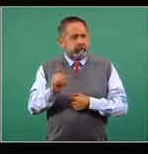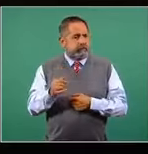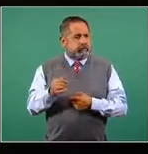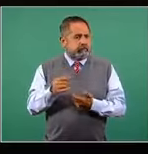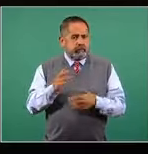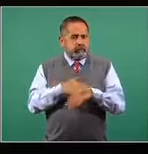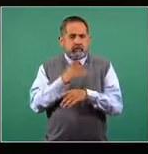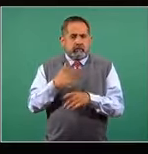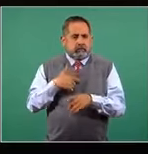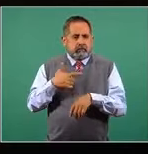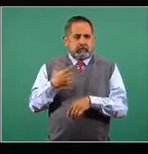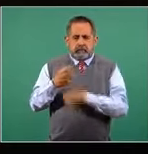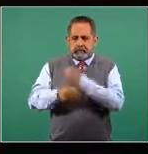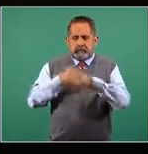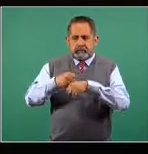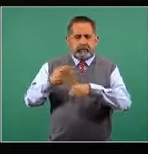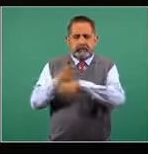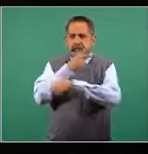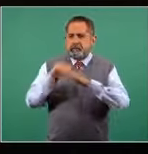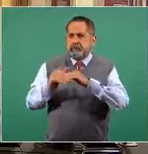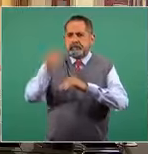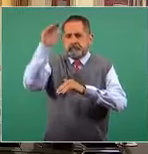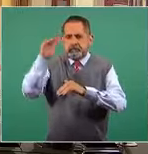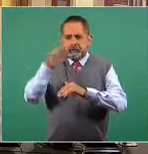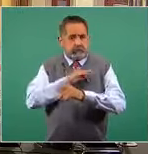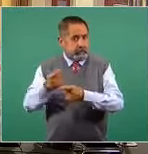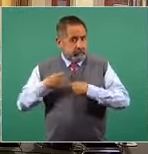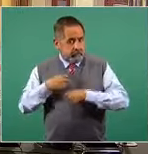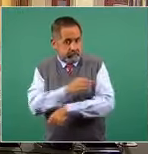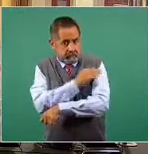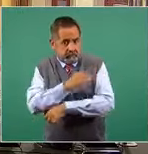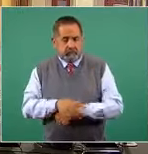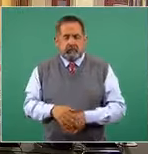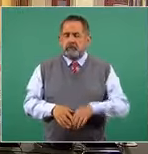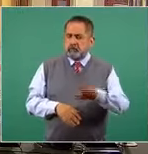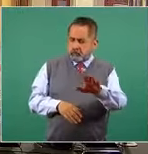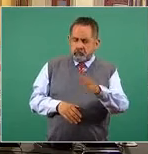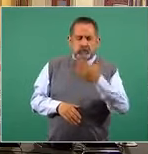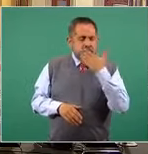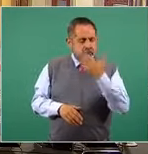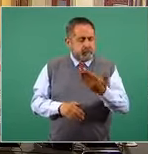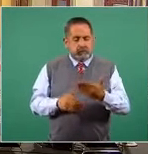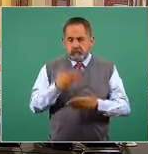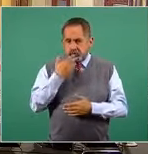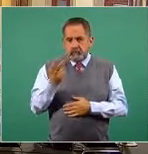por estar fuera del rango de edad? Gracias, doctor. Muchas gracias. Esa pregunta es importantísima.